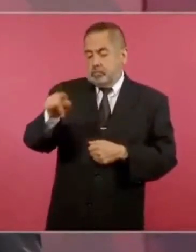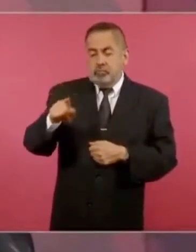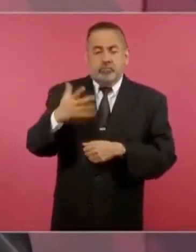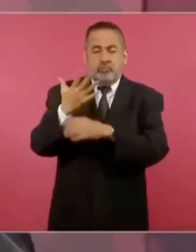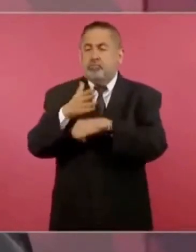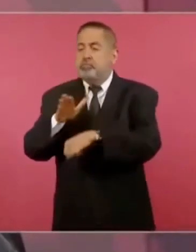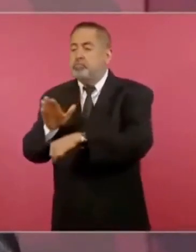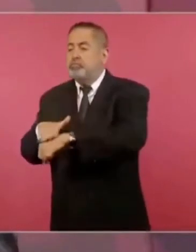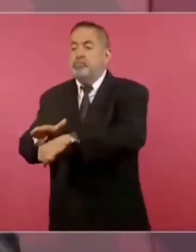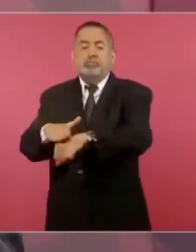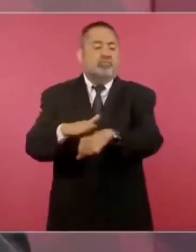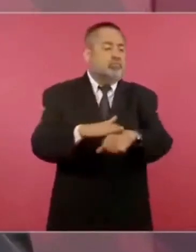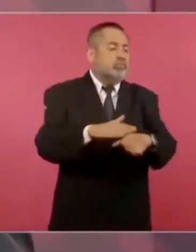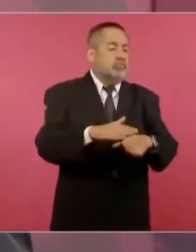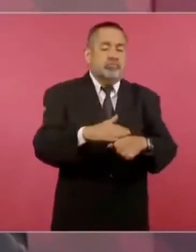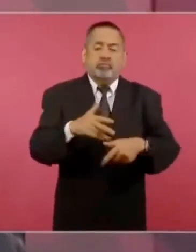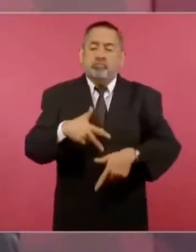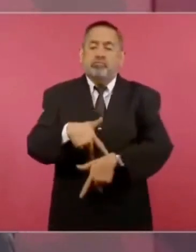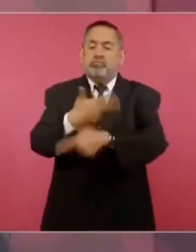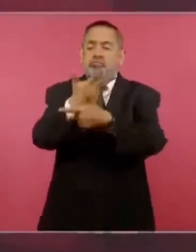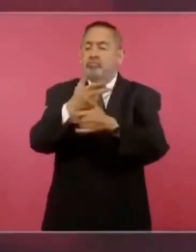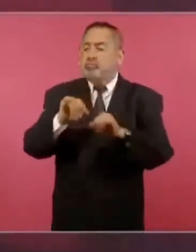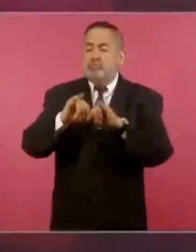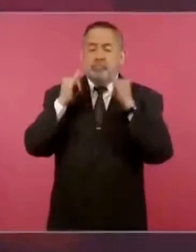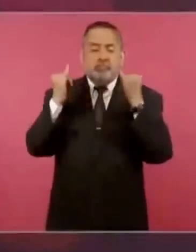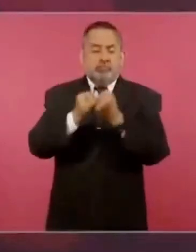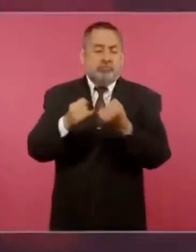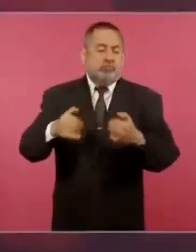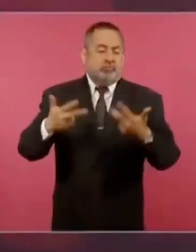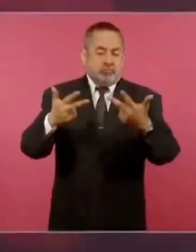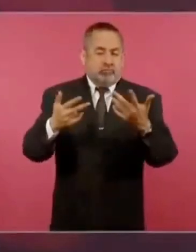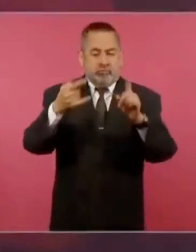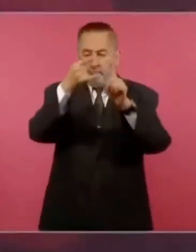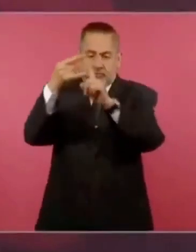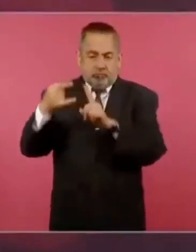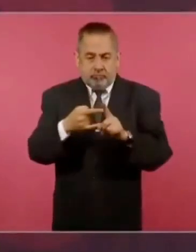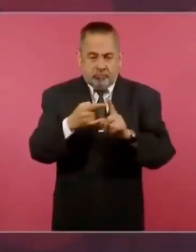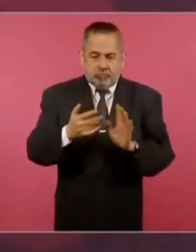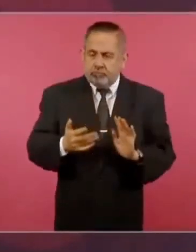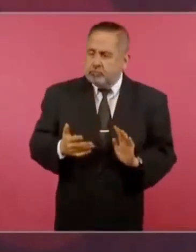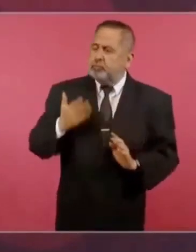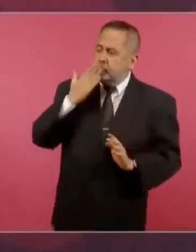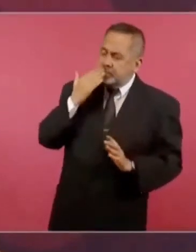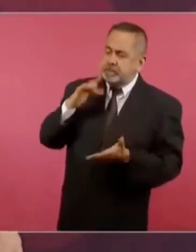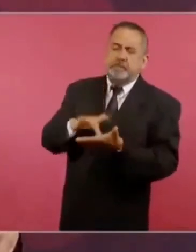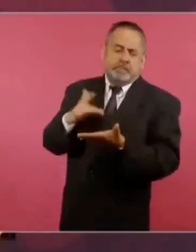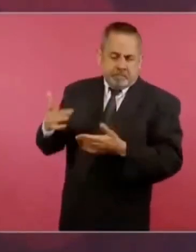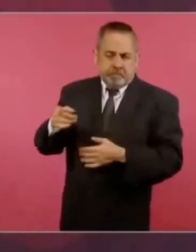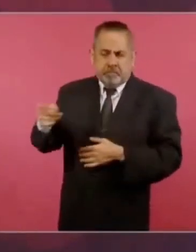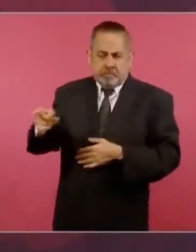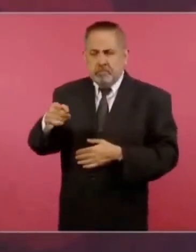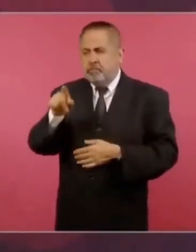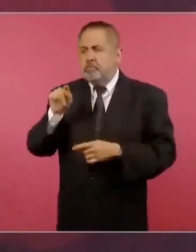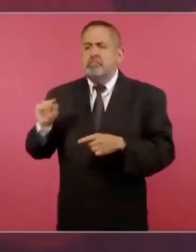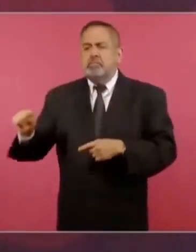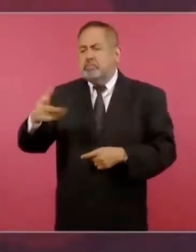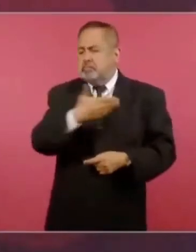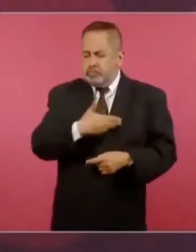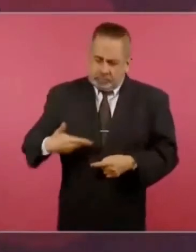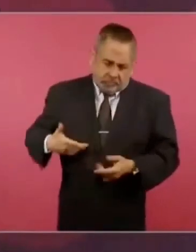que le agradezco mucho, como a otros mandatarios, porque la verdad